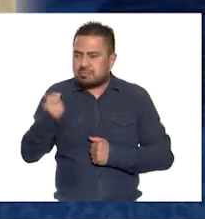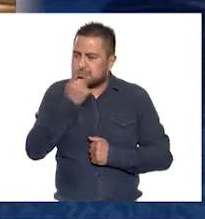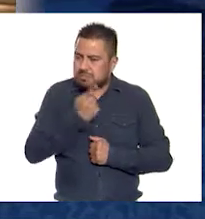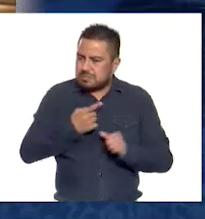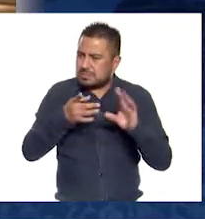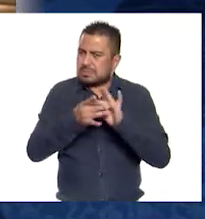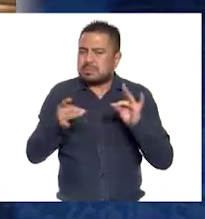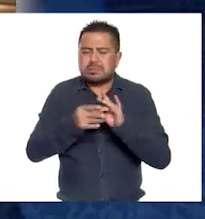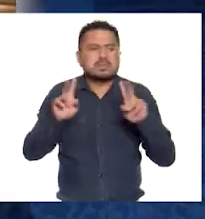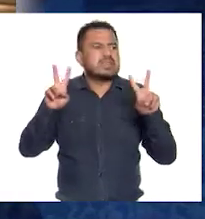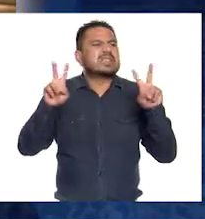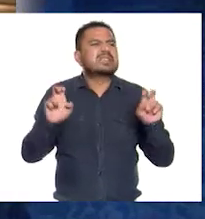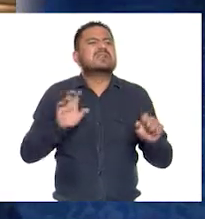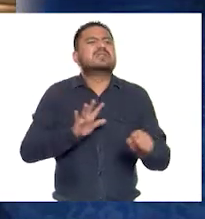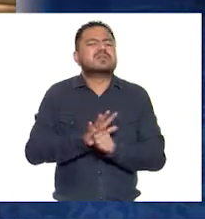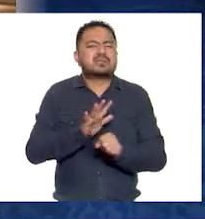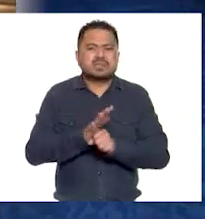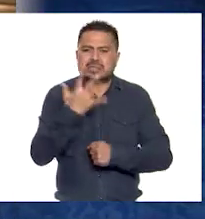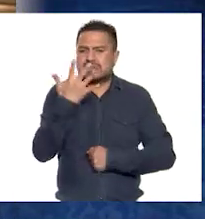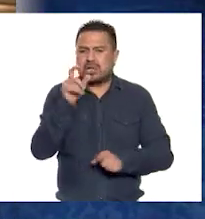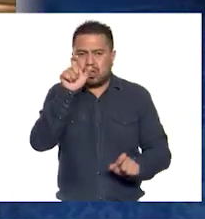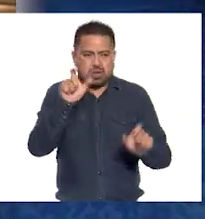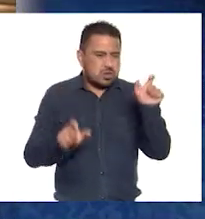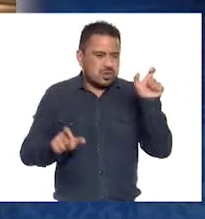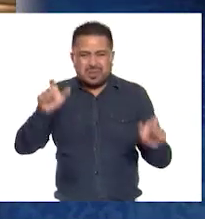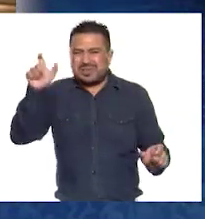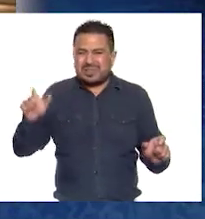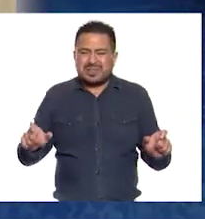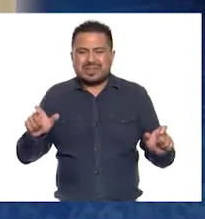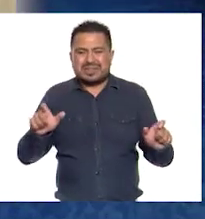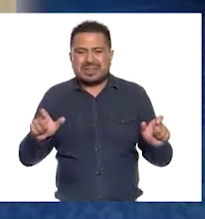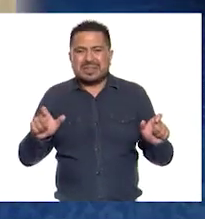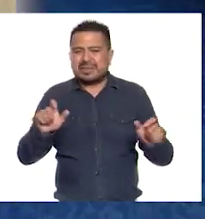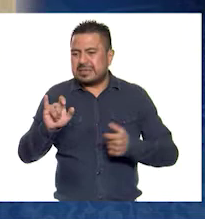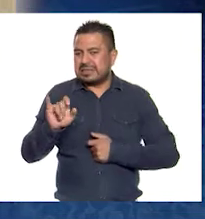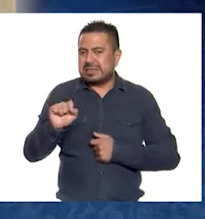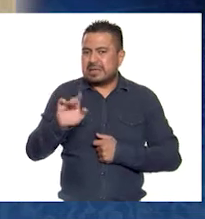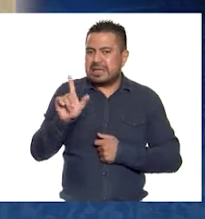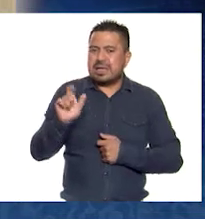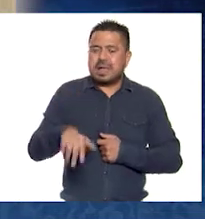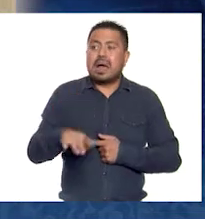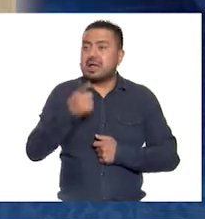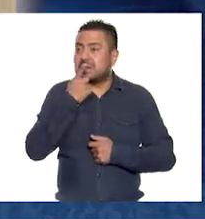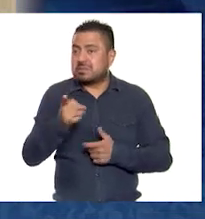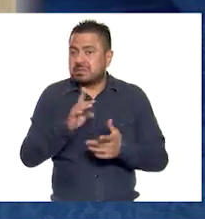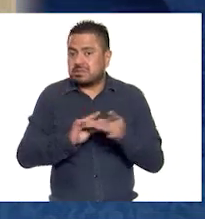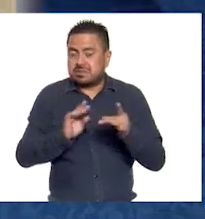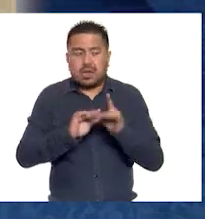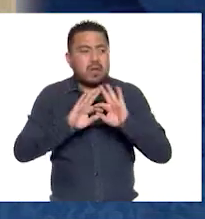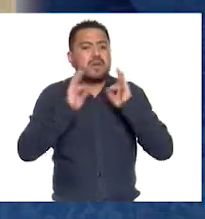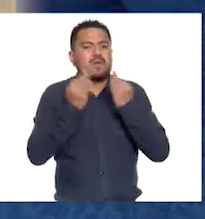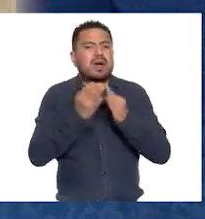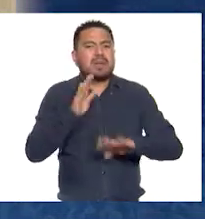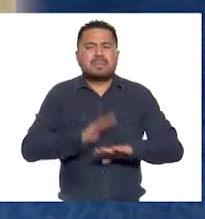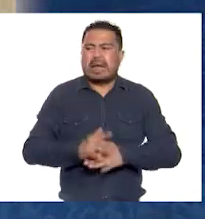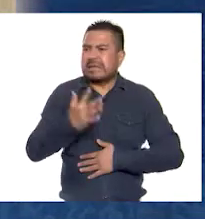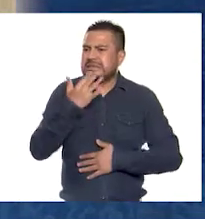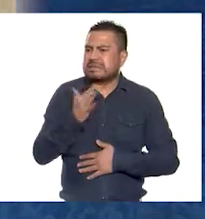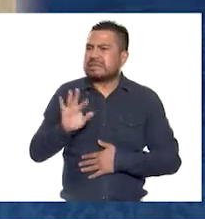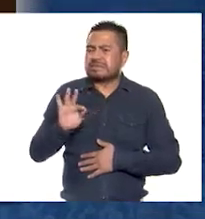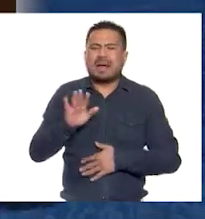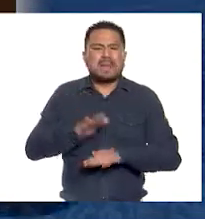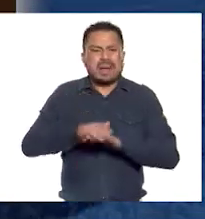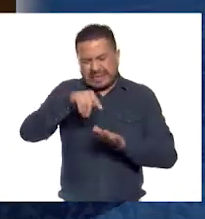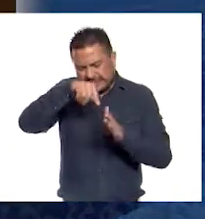introdúcenos al tema de las 5 columnas, los 5 pilares del Islam, que dicen que es una fórmula sencilla, pero